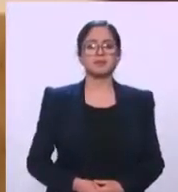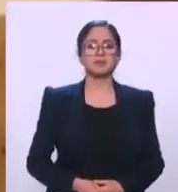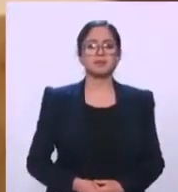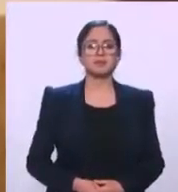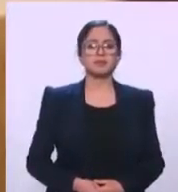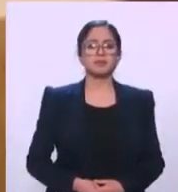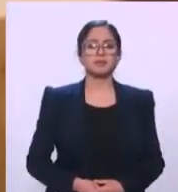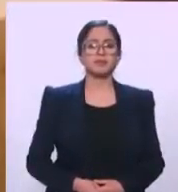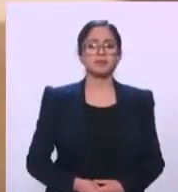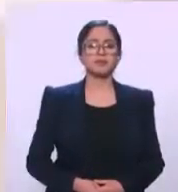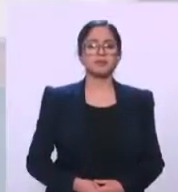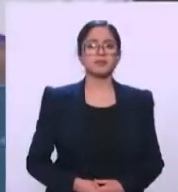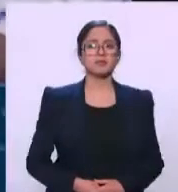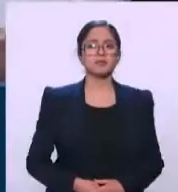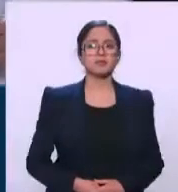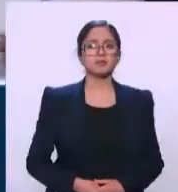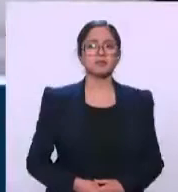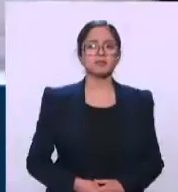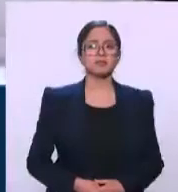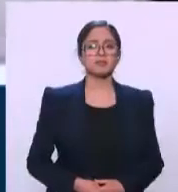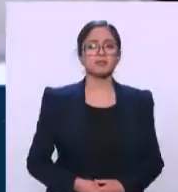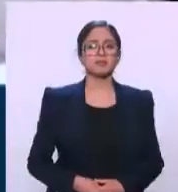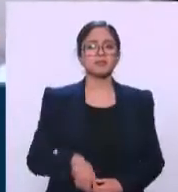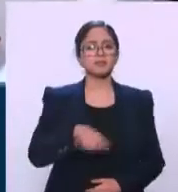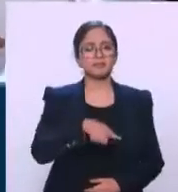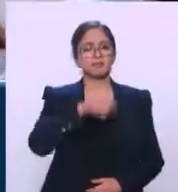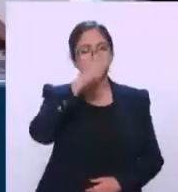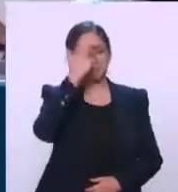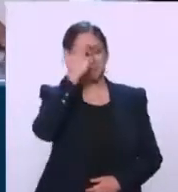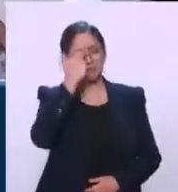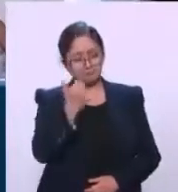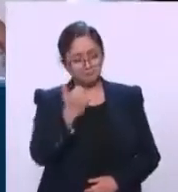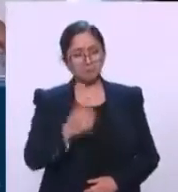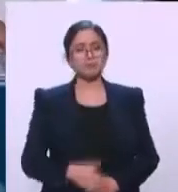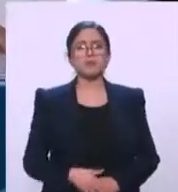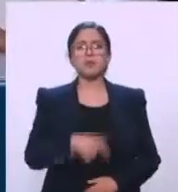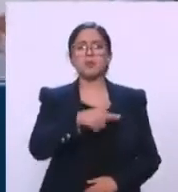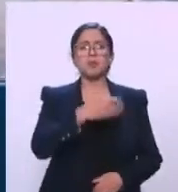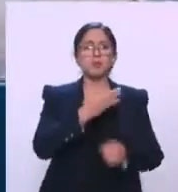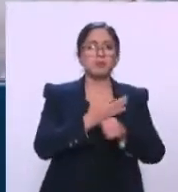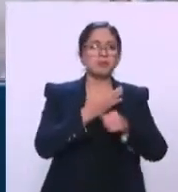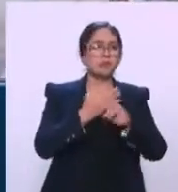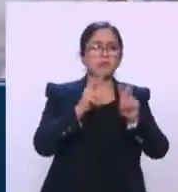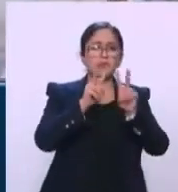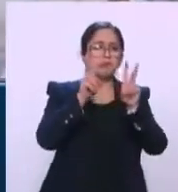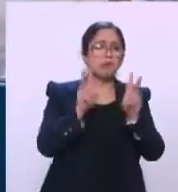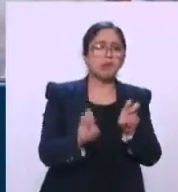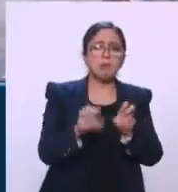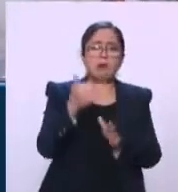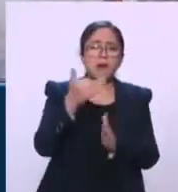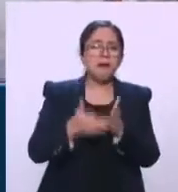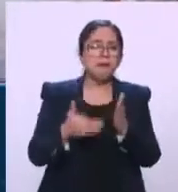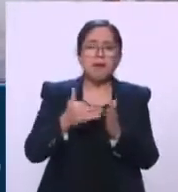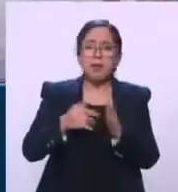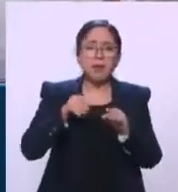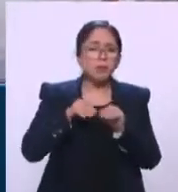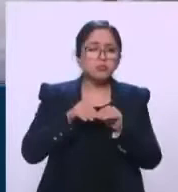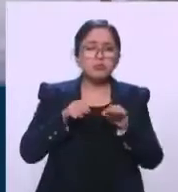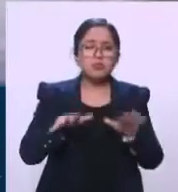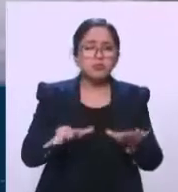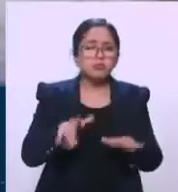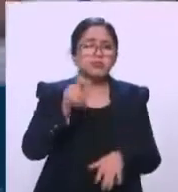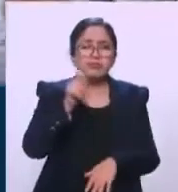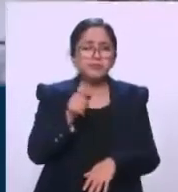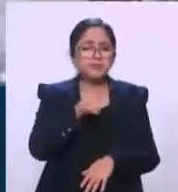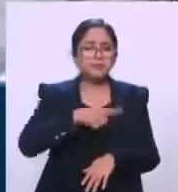de este tema. Sin duda. ¿Algún tema que se te quede en el tintero, Alberto, del